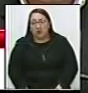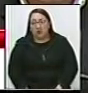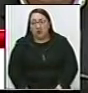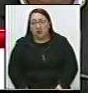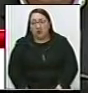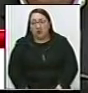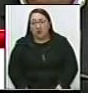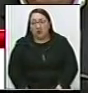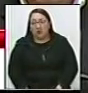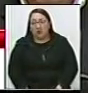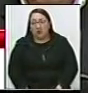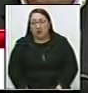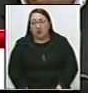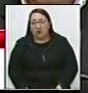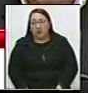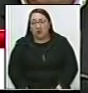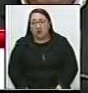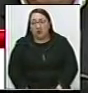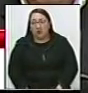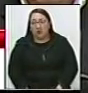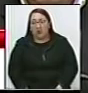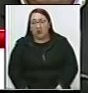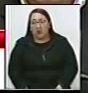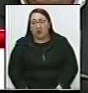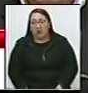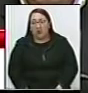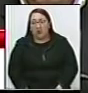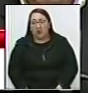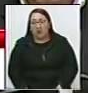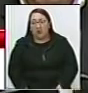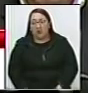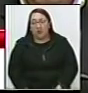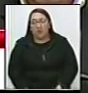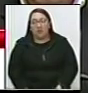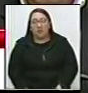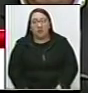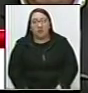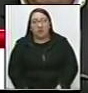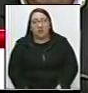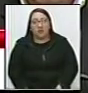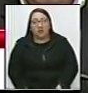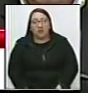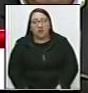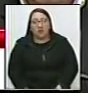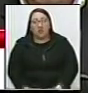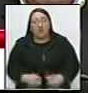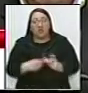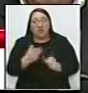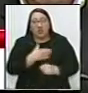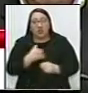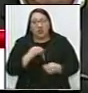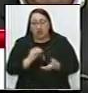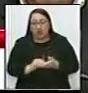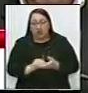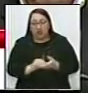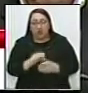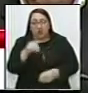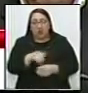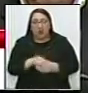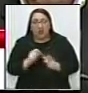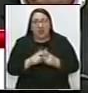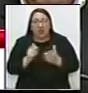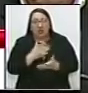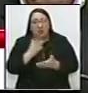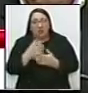Para que culmine. Y entonces, presidente, nosotros creemos que este voto de confianza debería estar centrado en los graves